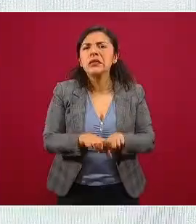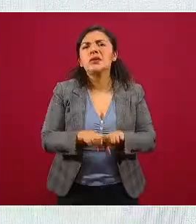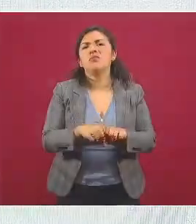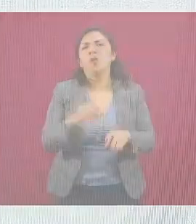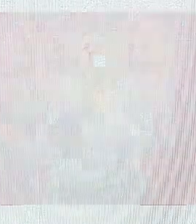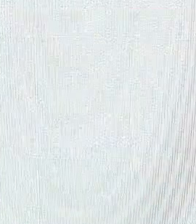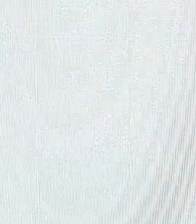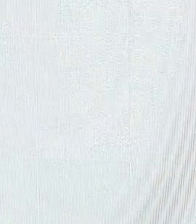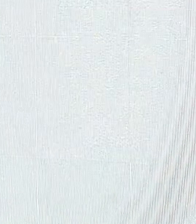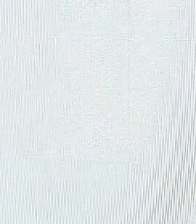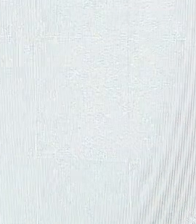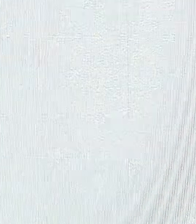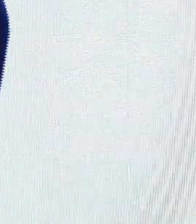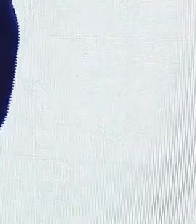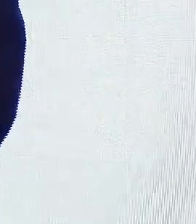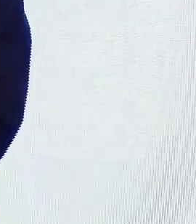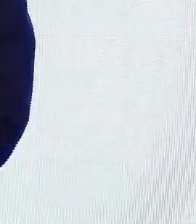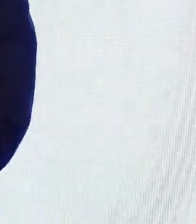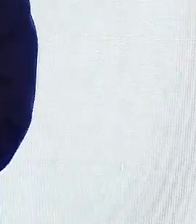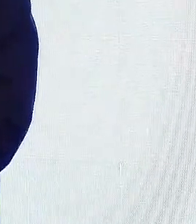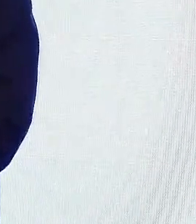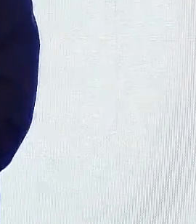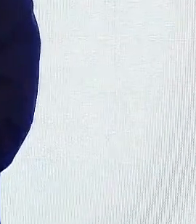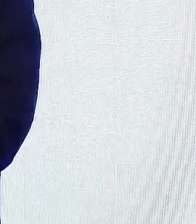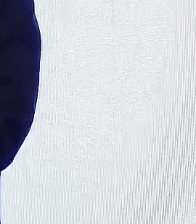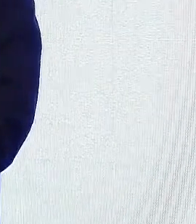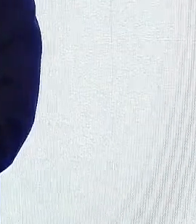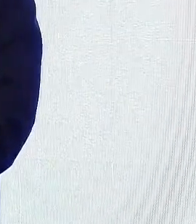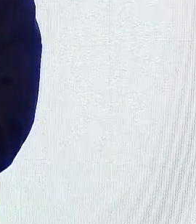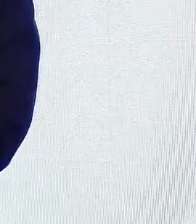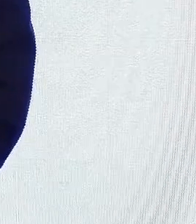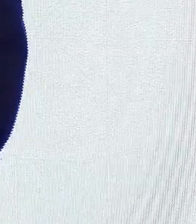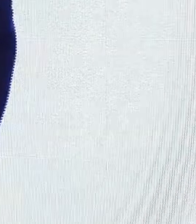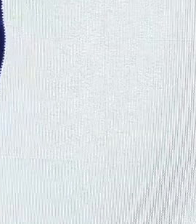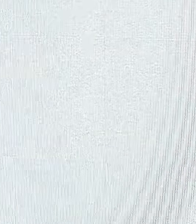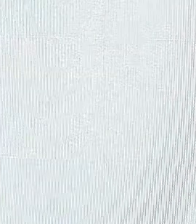y también procurar que